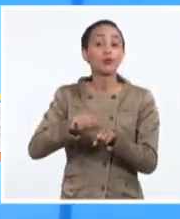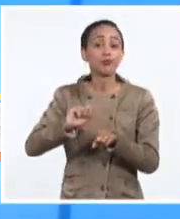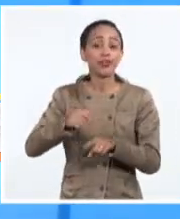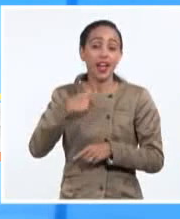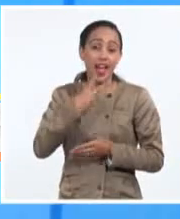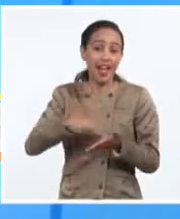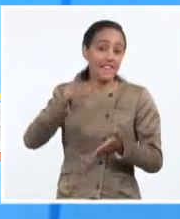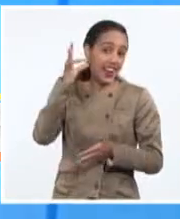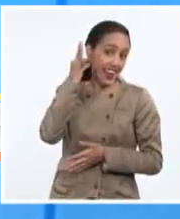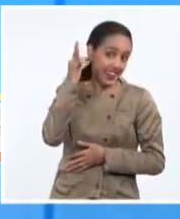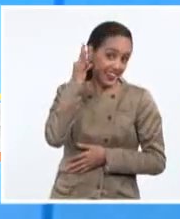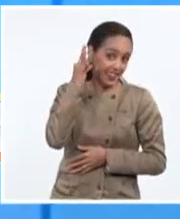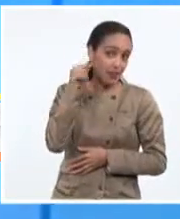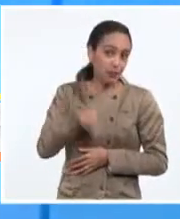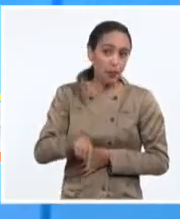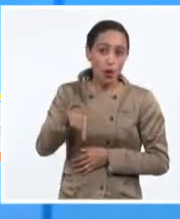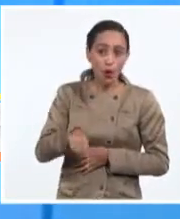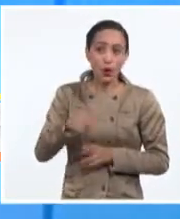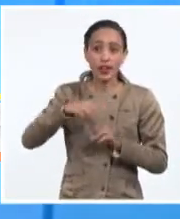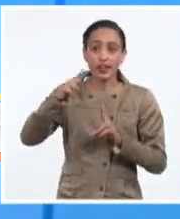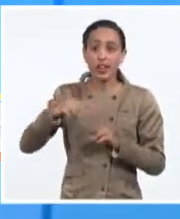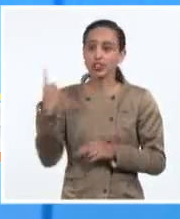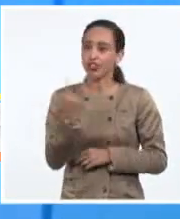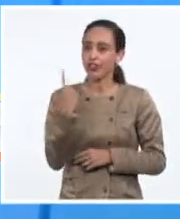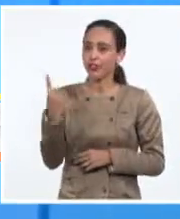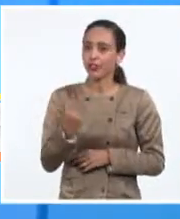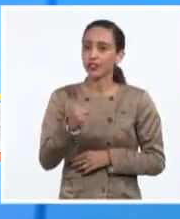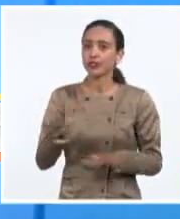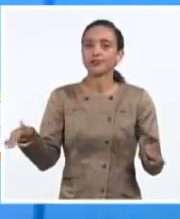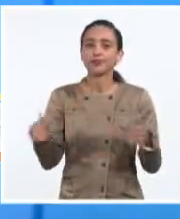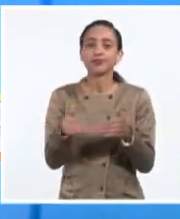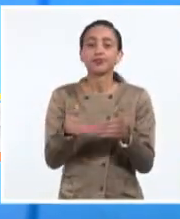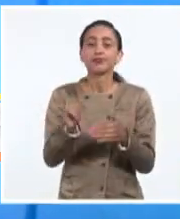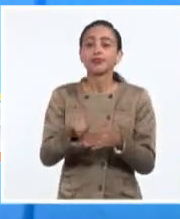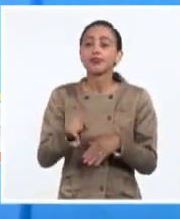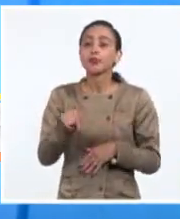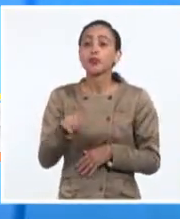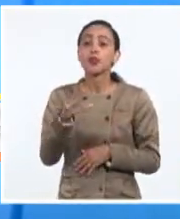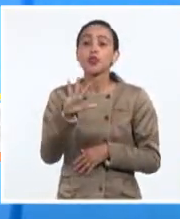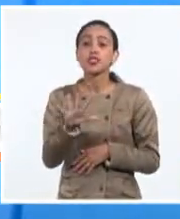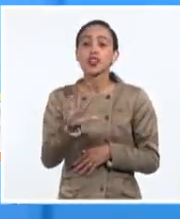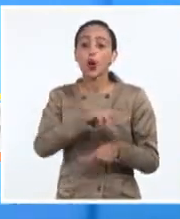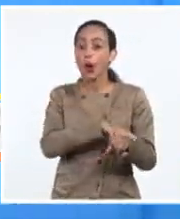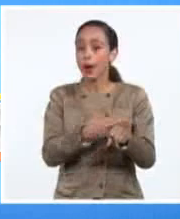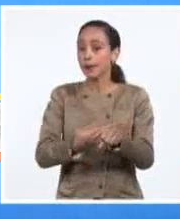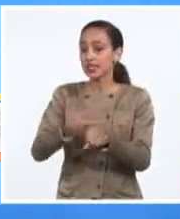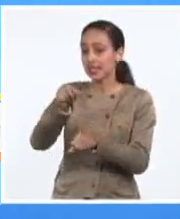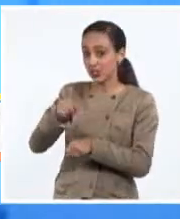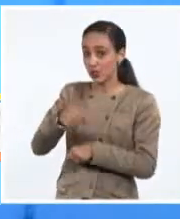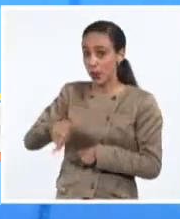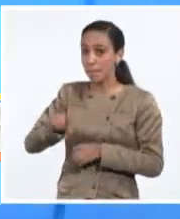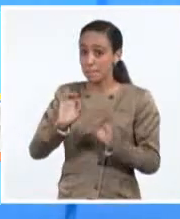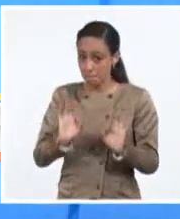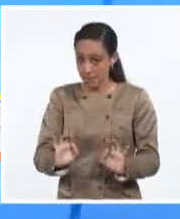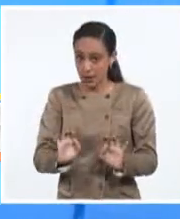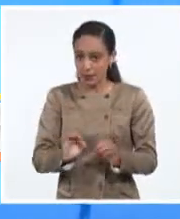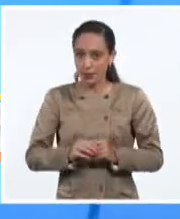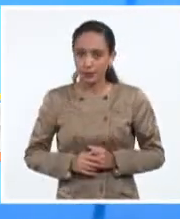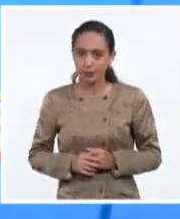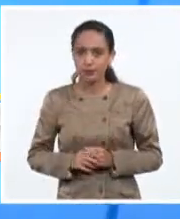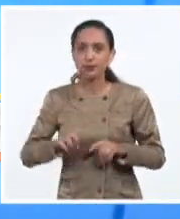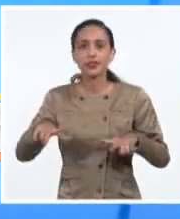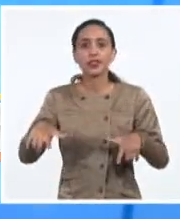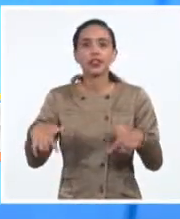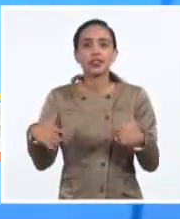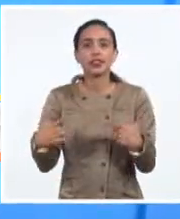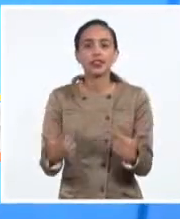Albrecht en la función de hoy en el Teatro Nacional, la culminación de un ciclo de 5 representaciones de ese clásico en